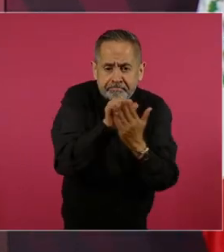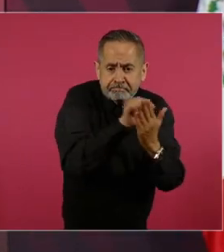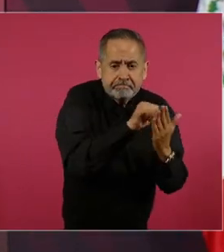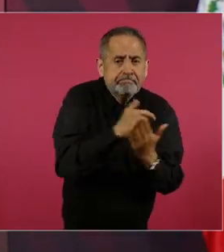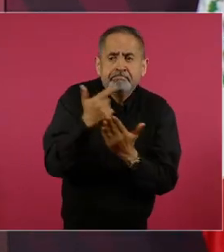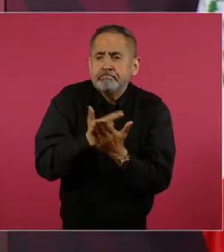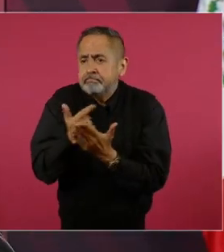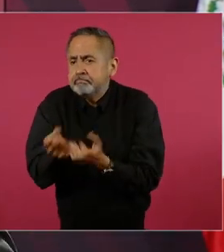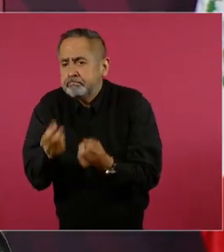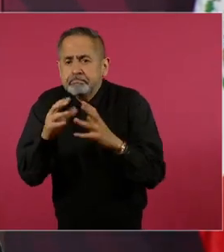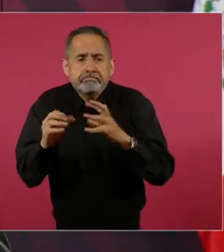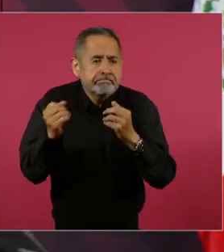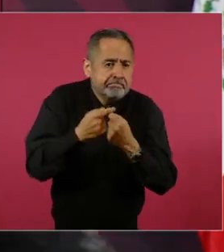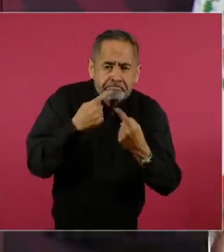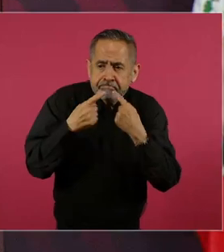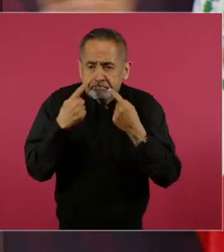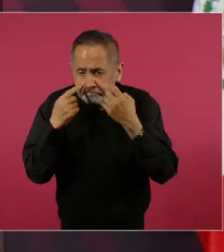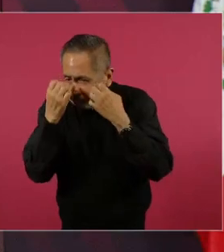Y luego